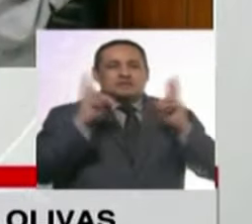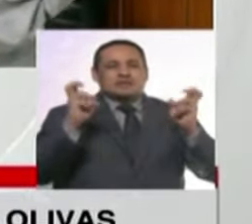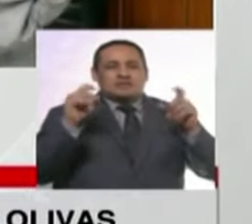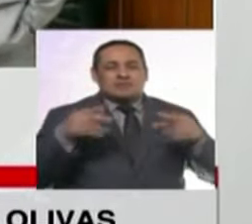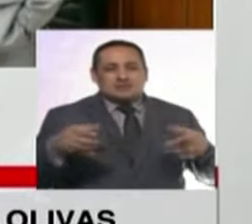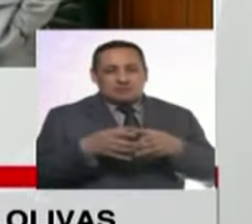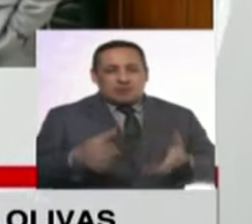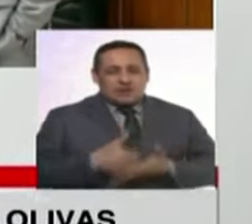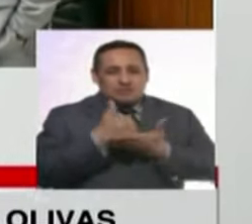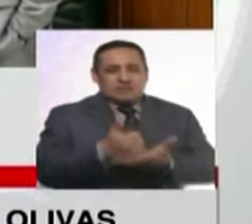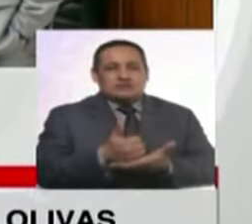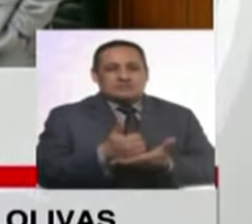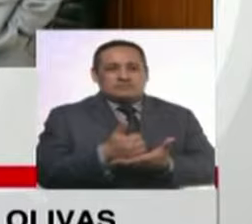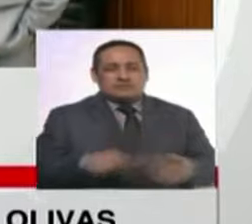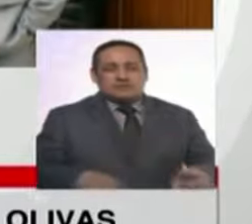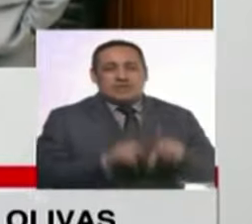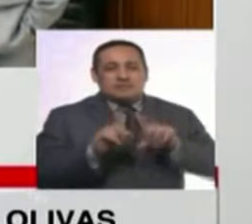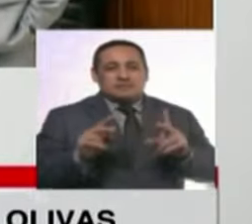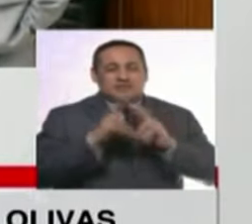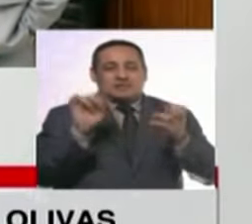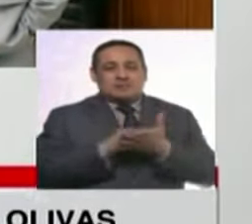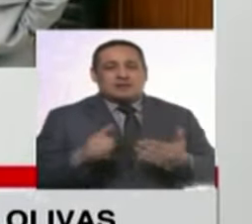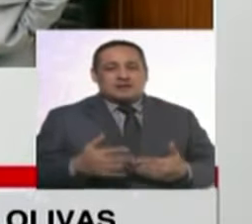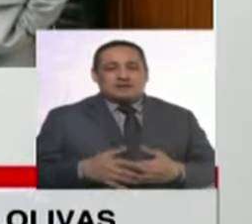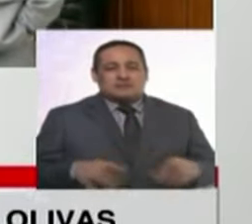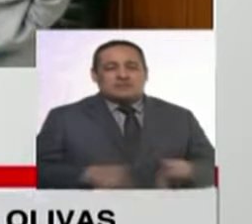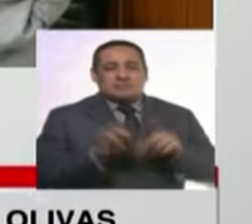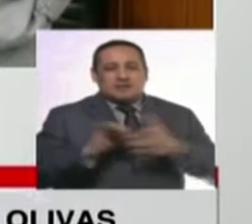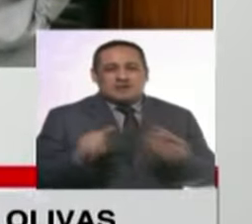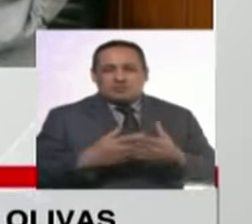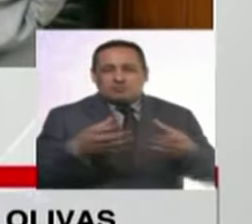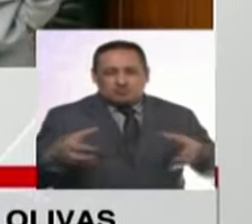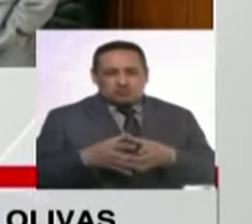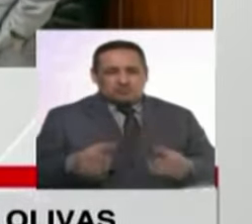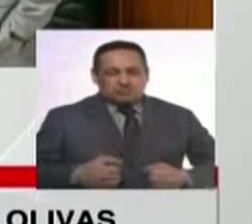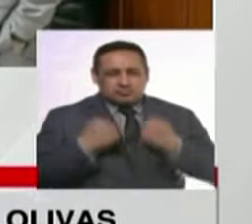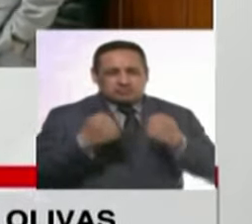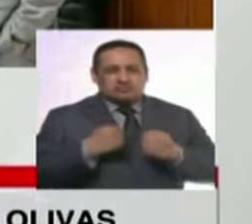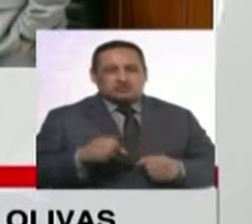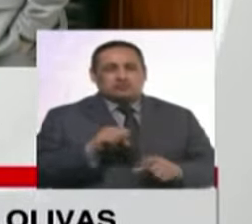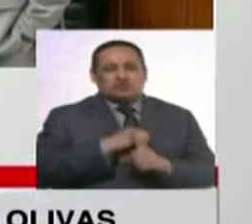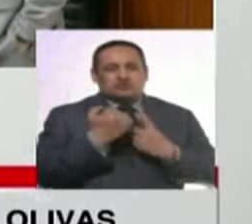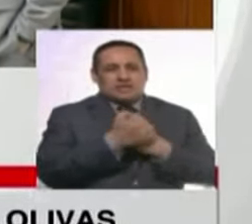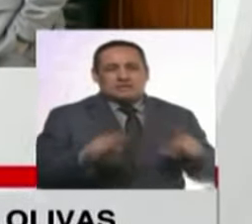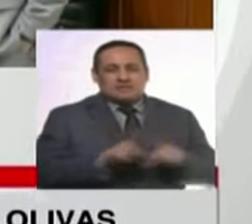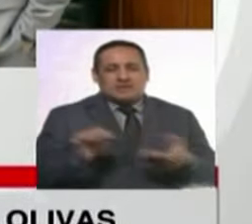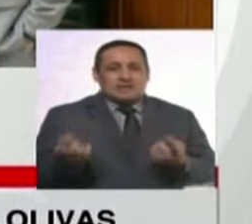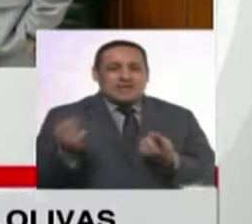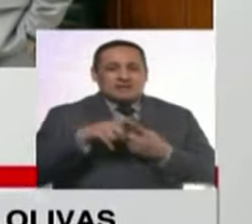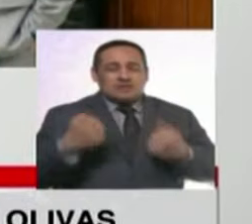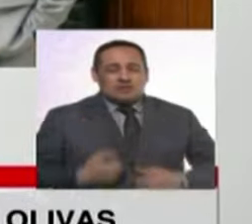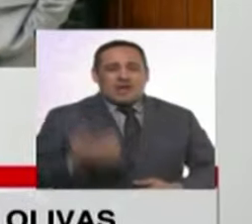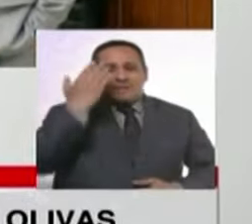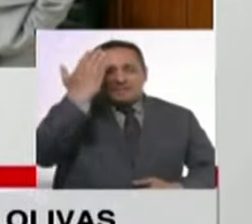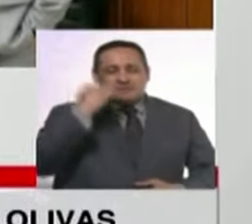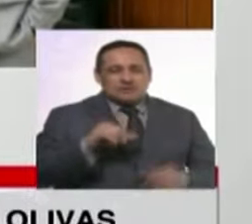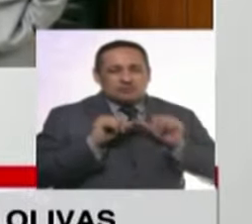popular del cual venimos muchos luchadores sociales que aún somos apristas